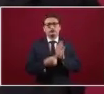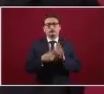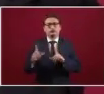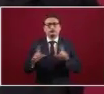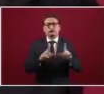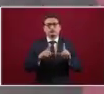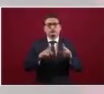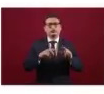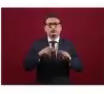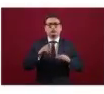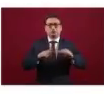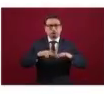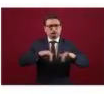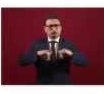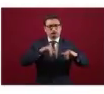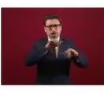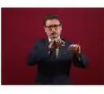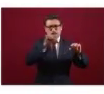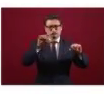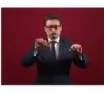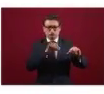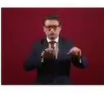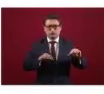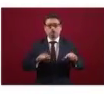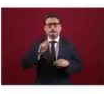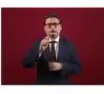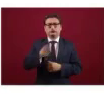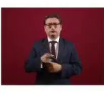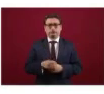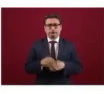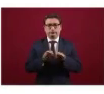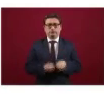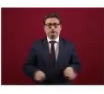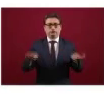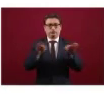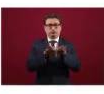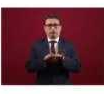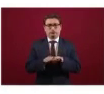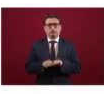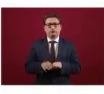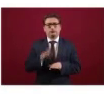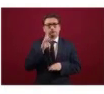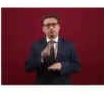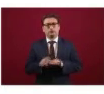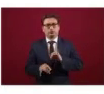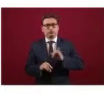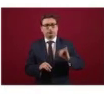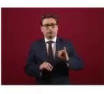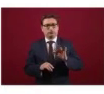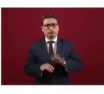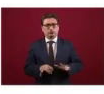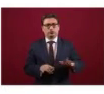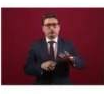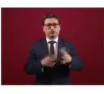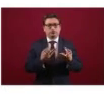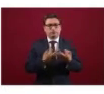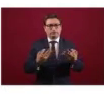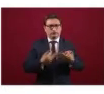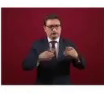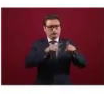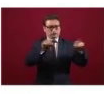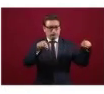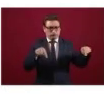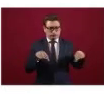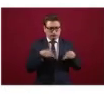esta es un diagrama, la parte que vemos hacia la izquierda del terreno donde estarán todas